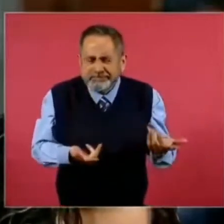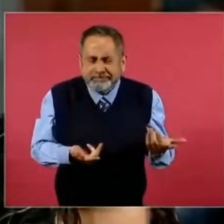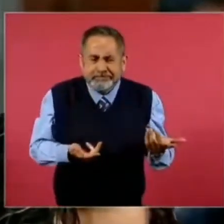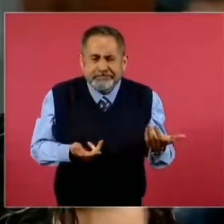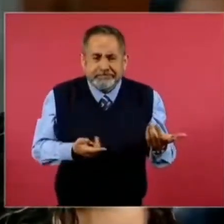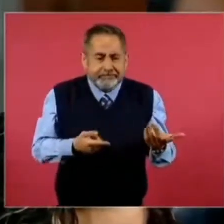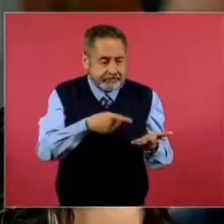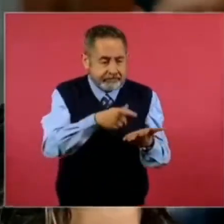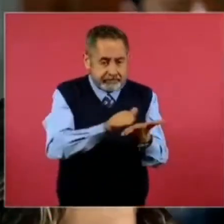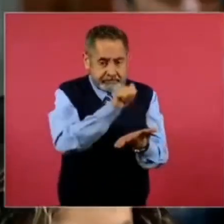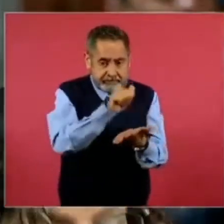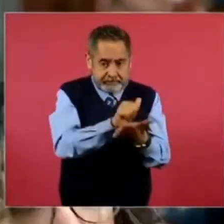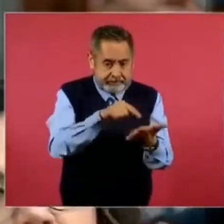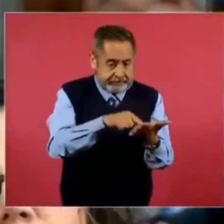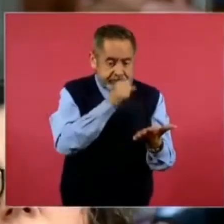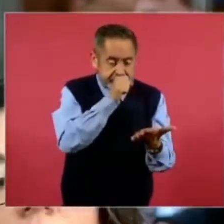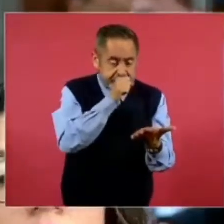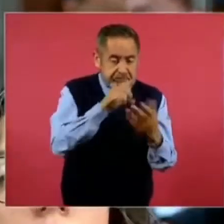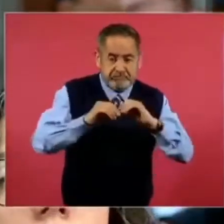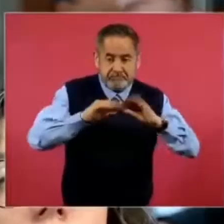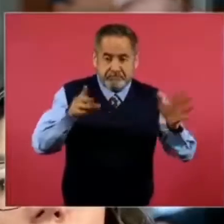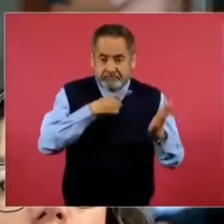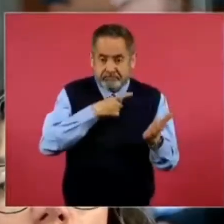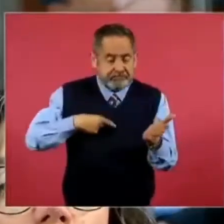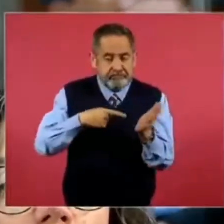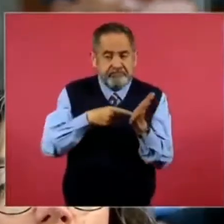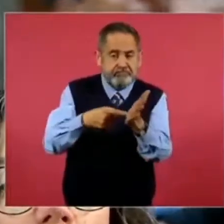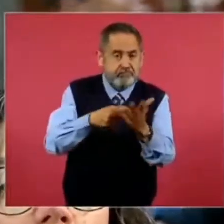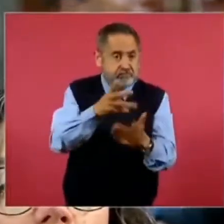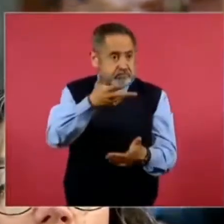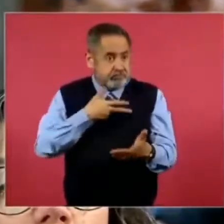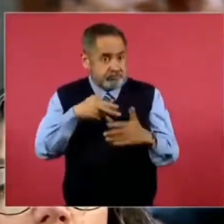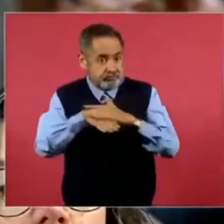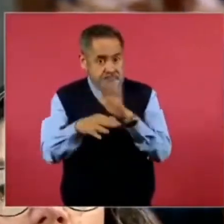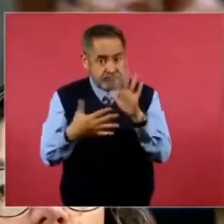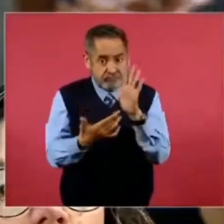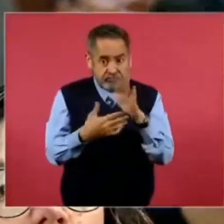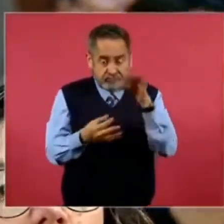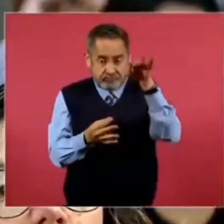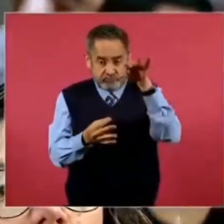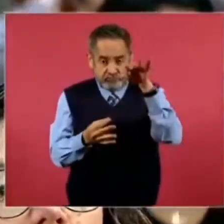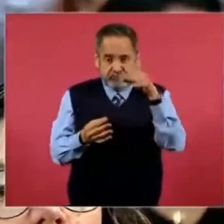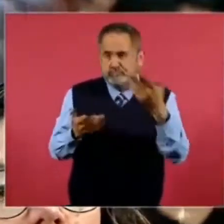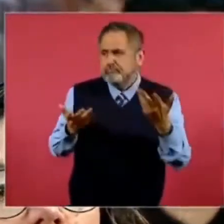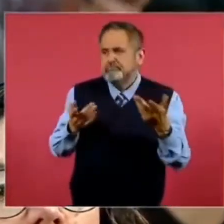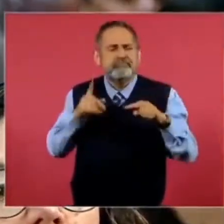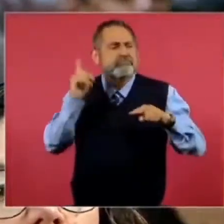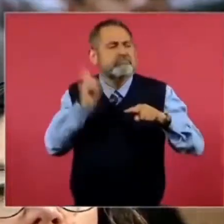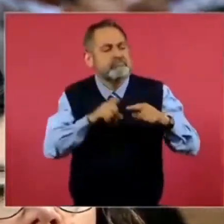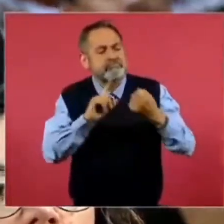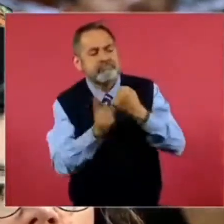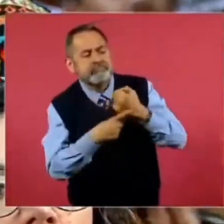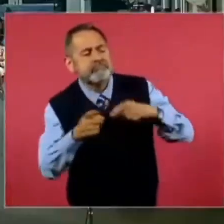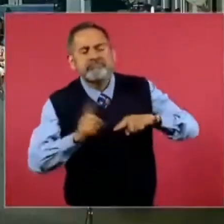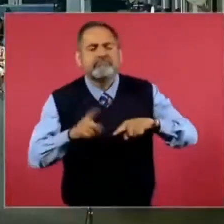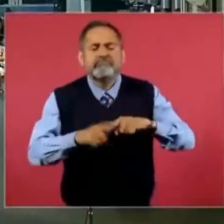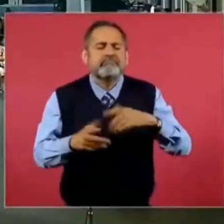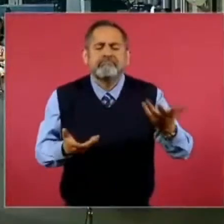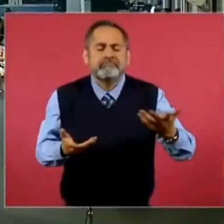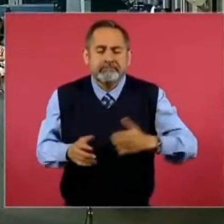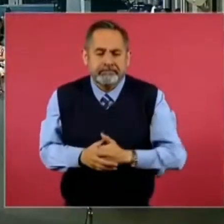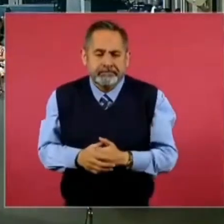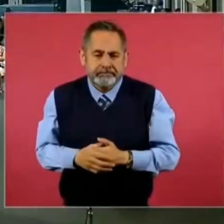acta debe de revelar todo esto, presidente, y si usted tiene acceso, pues ¿de parte de quién? Eso es